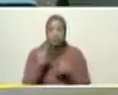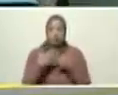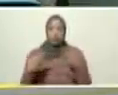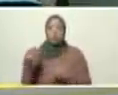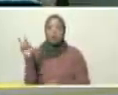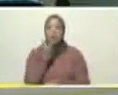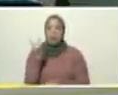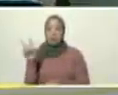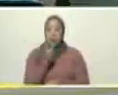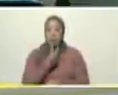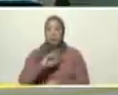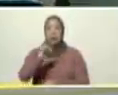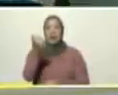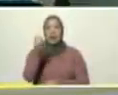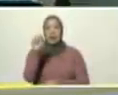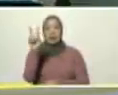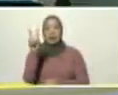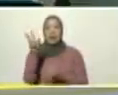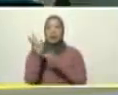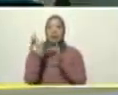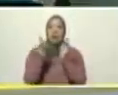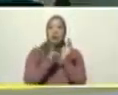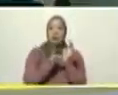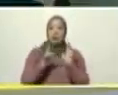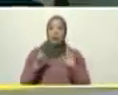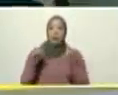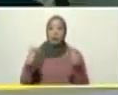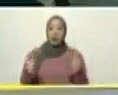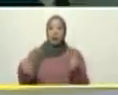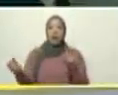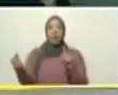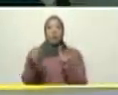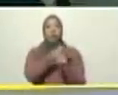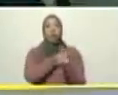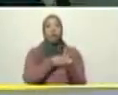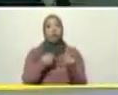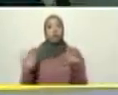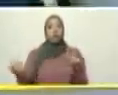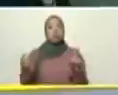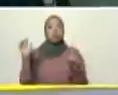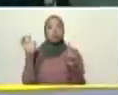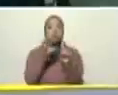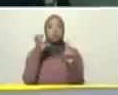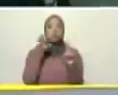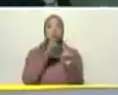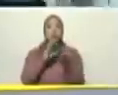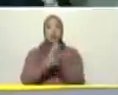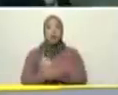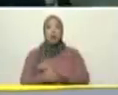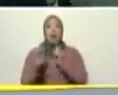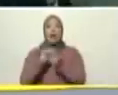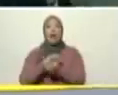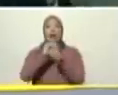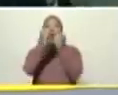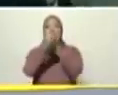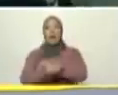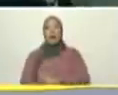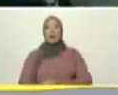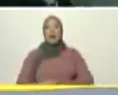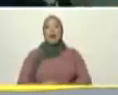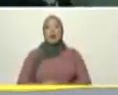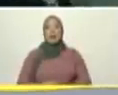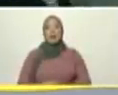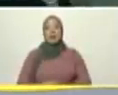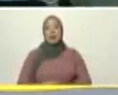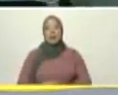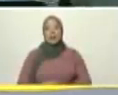Venezuela el 12 de abril se concretaba el golpe de Estado. Se quitaban la máscara, se quitaban